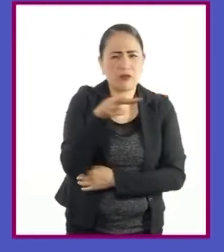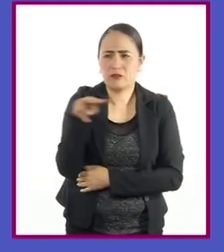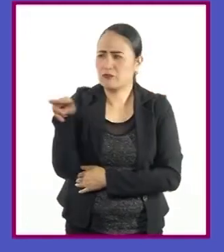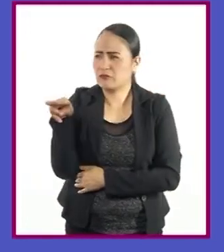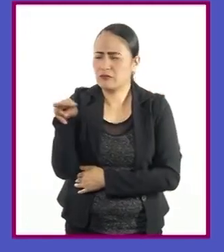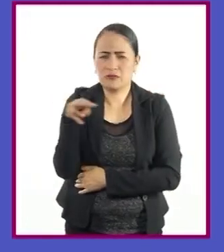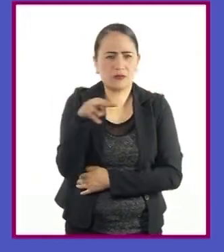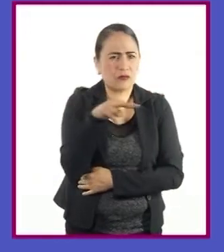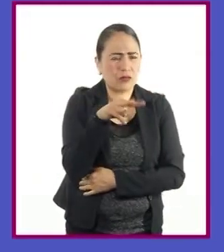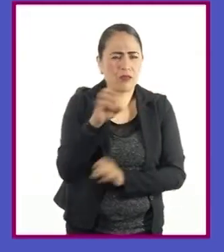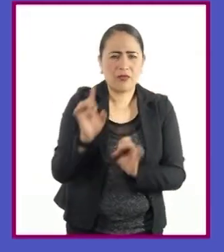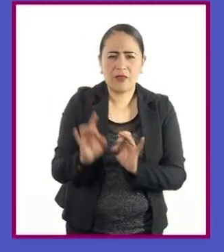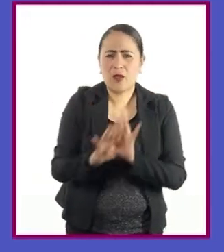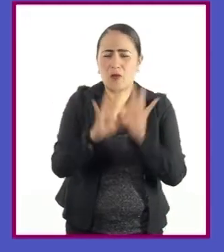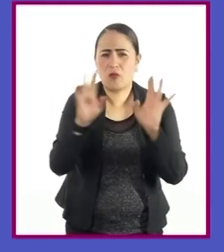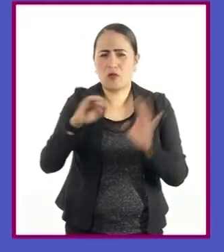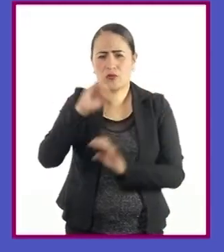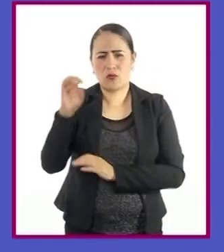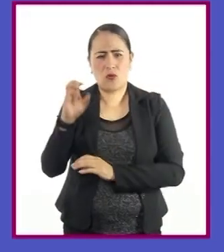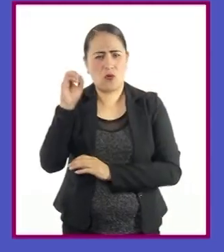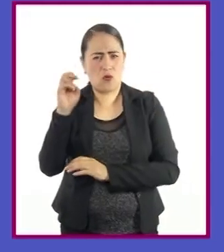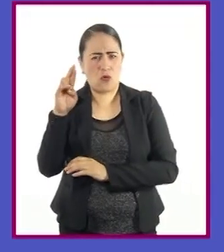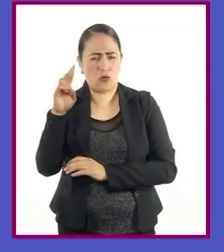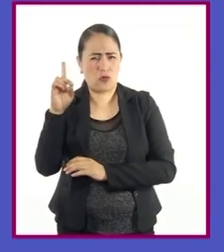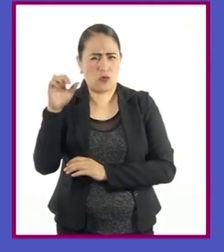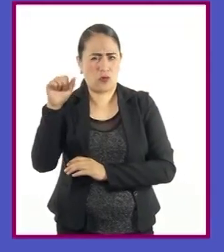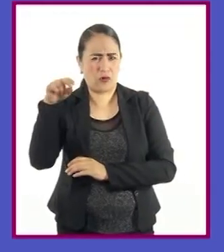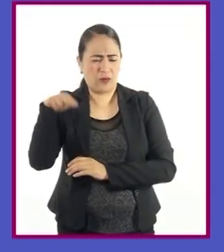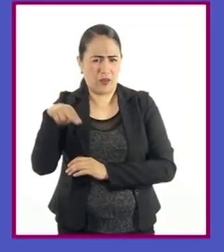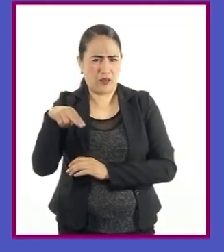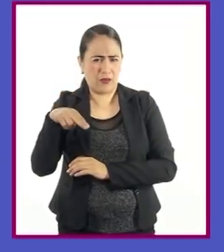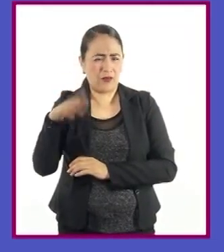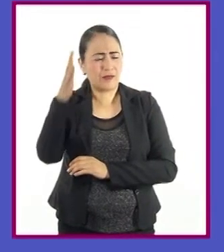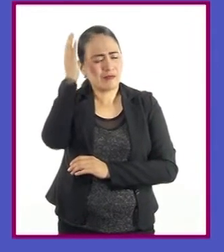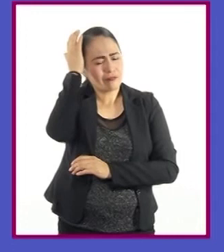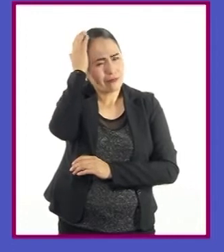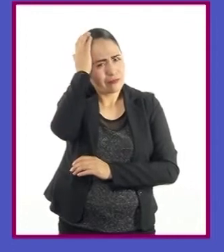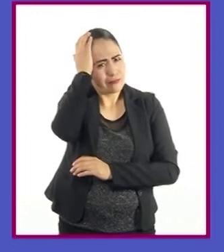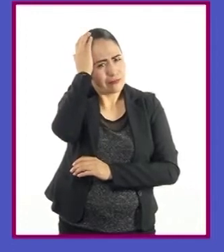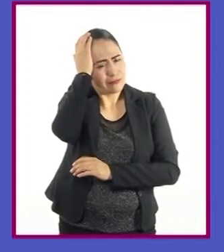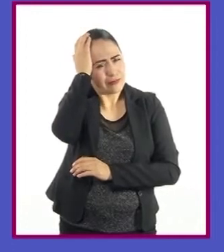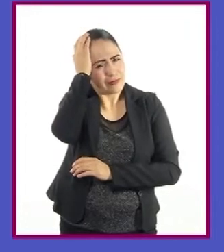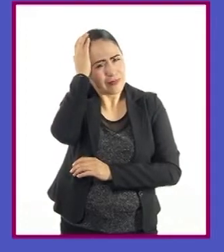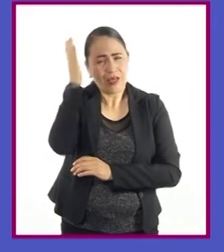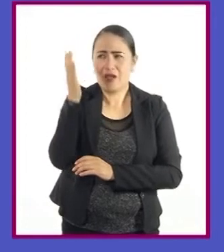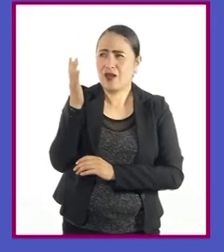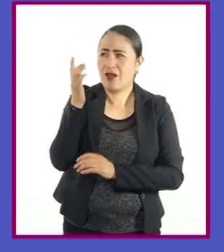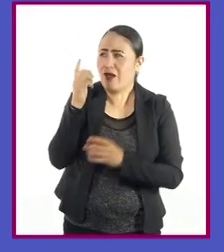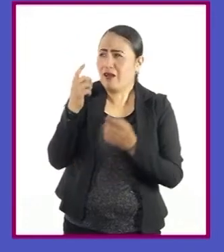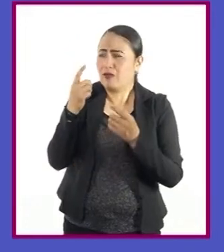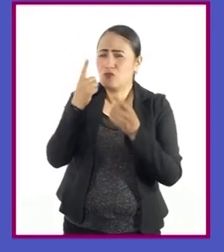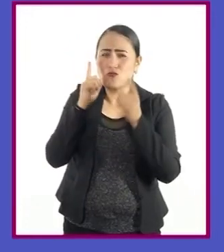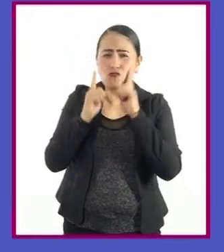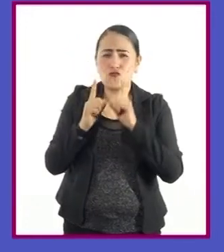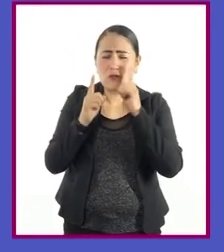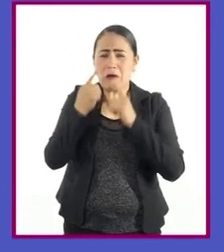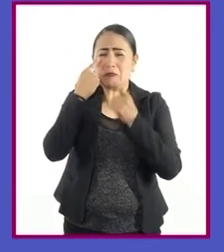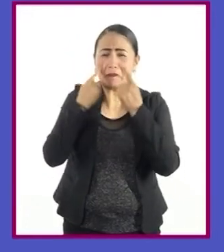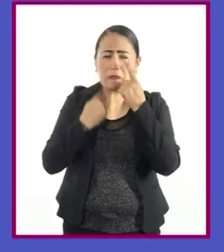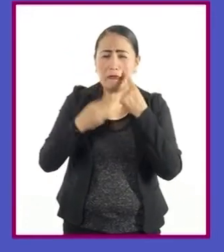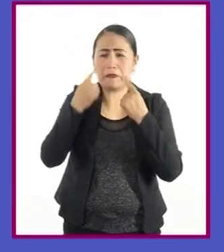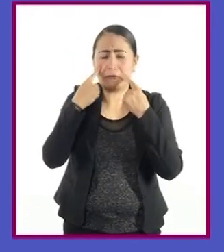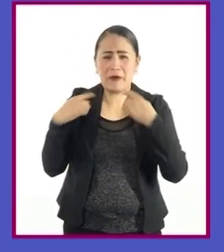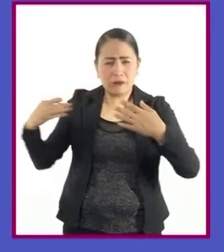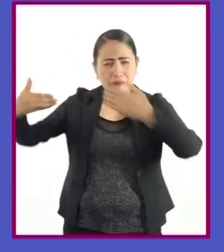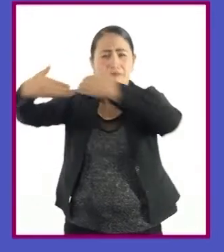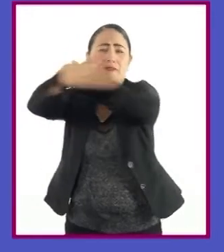pronto, Jordán, con honda ternura, le pasó la mano por la cabeza y Alicia rompió enseguida en sollozos, echando los